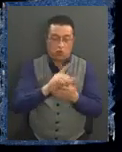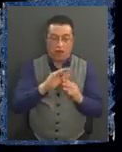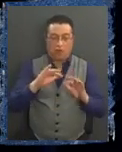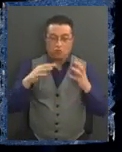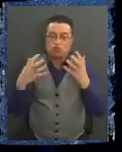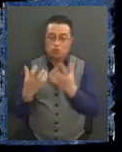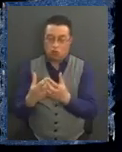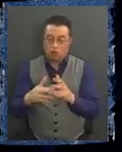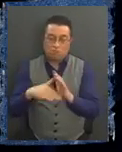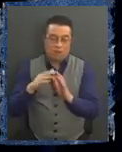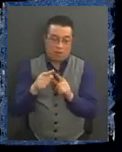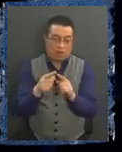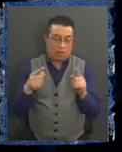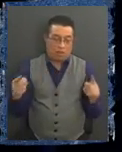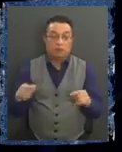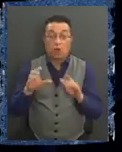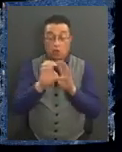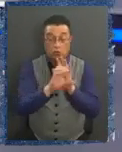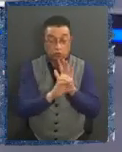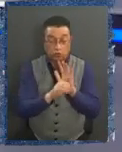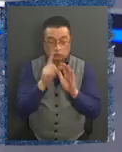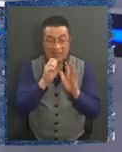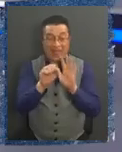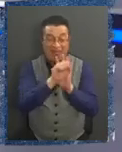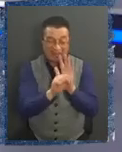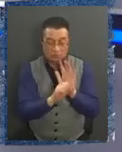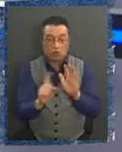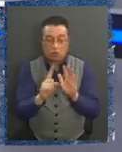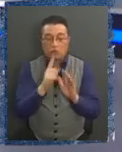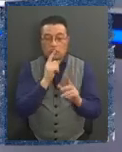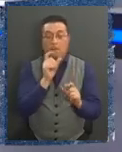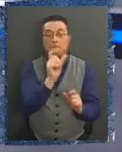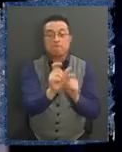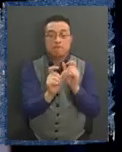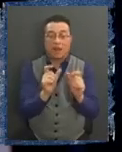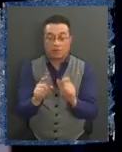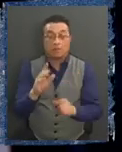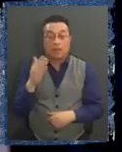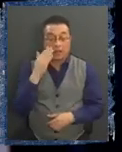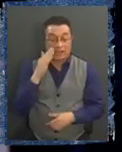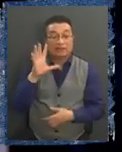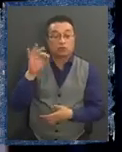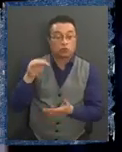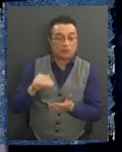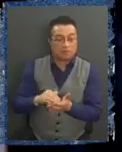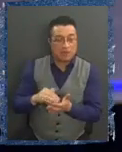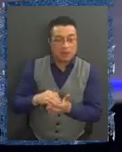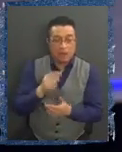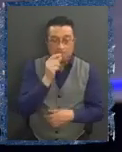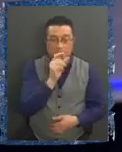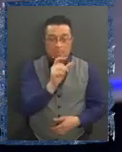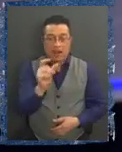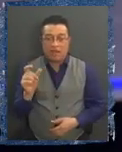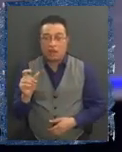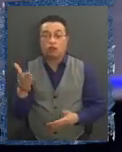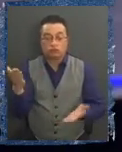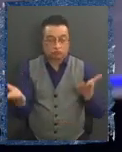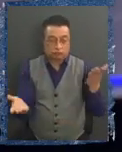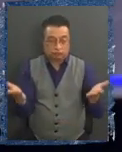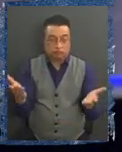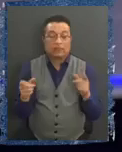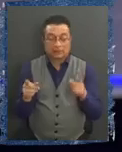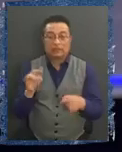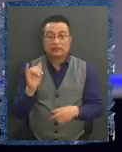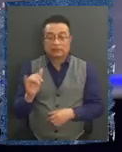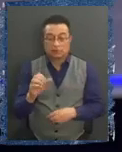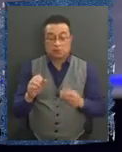explicaste, Francisco, que las constituciones no se miden por artículos, se miden por palabras. Esta tiene casi 50.000 palabras. Así es. Estamos entre el